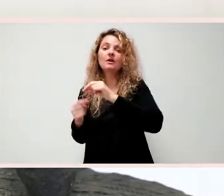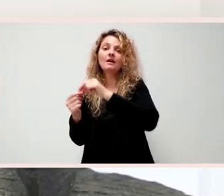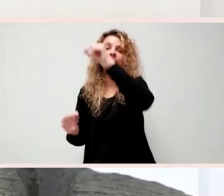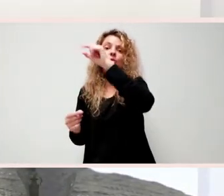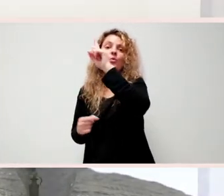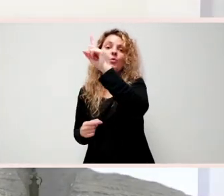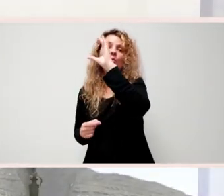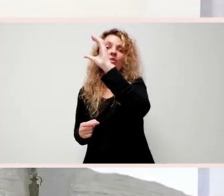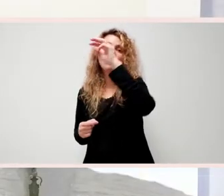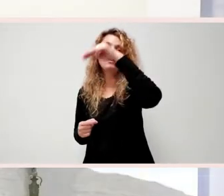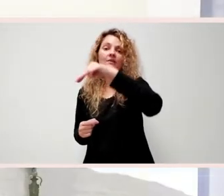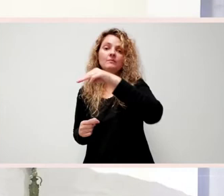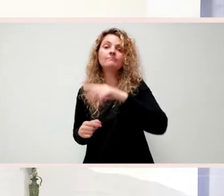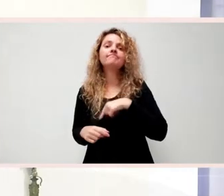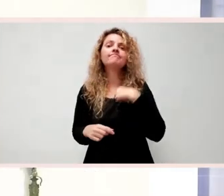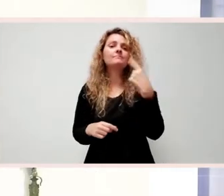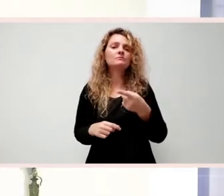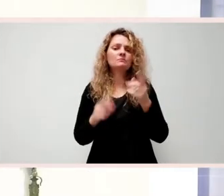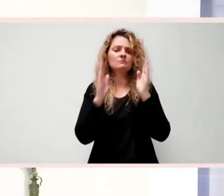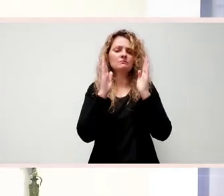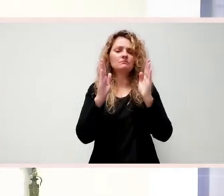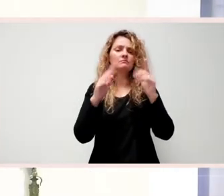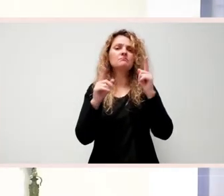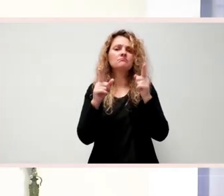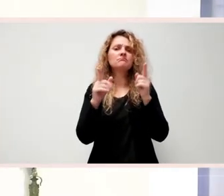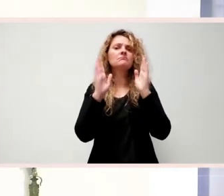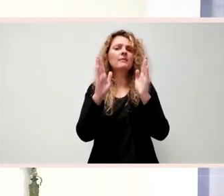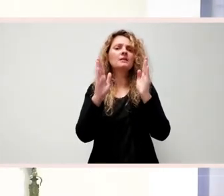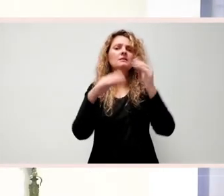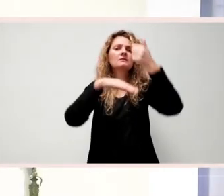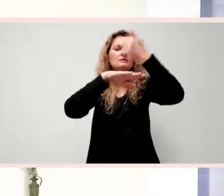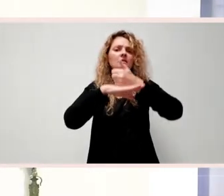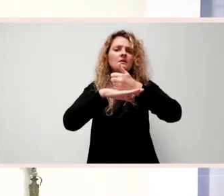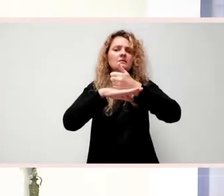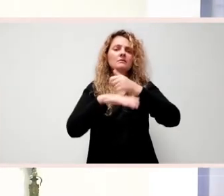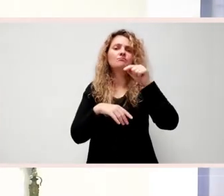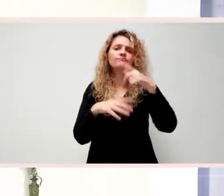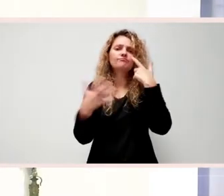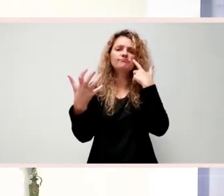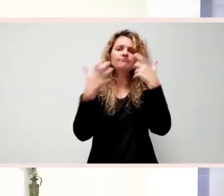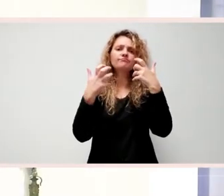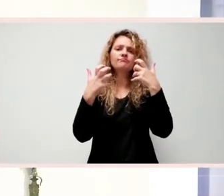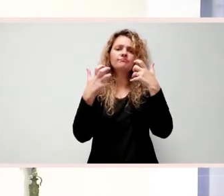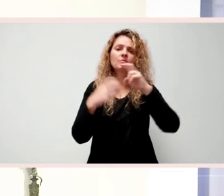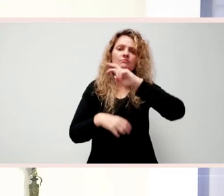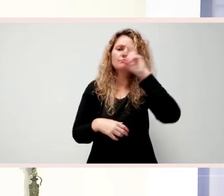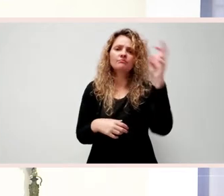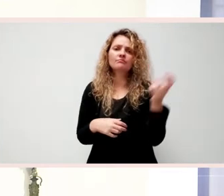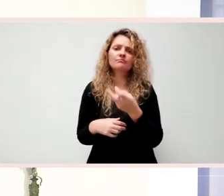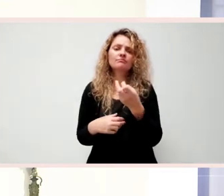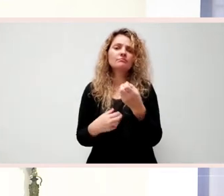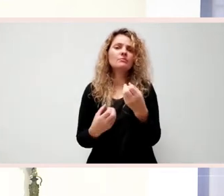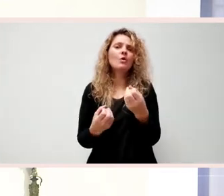case todos os elementos simbólicos ou decorativos que nos están a describir ese ritual do que falábamos antes.